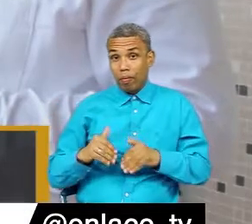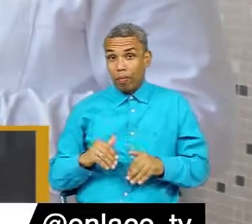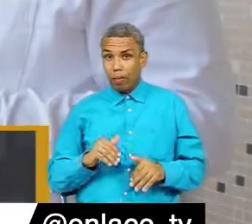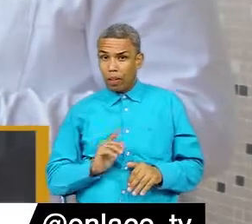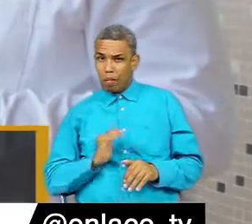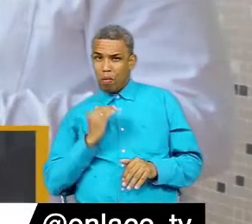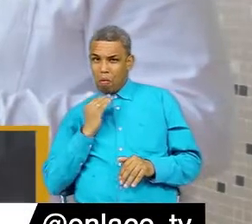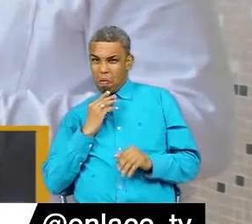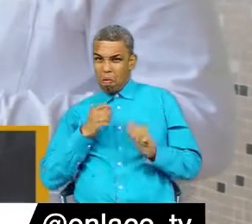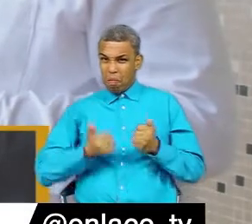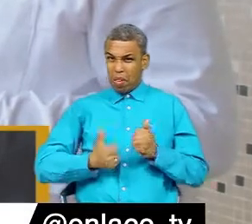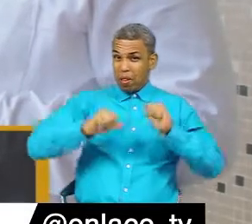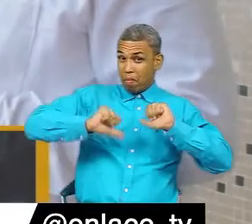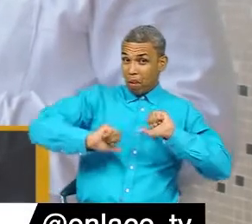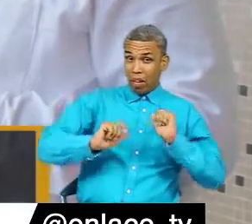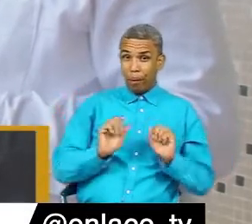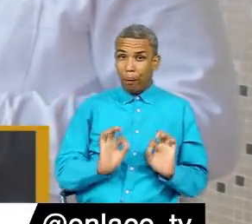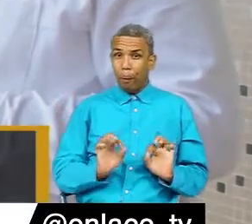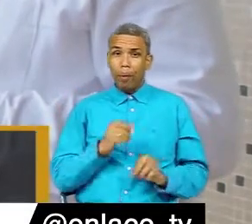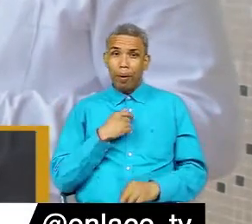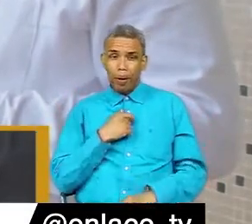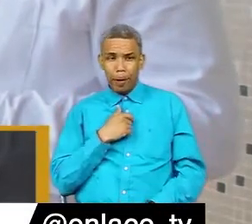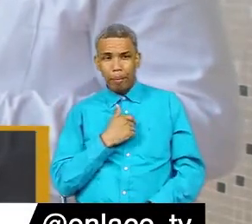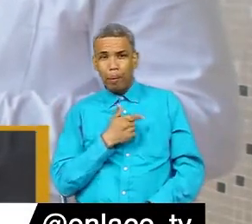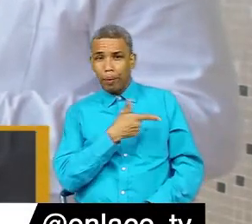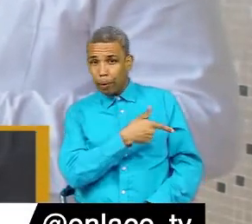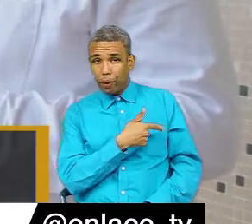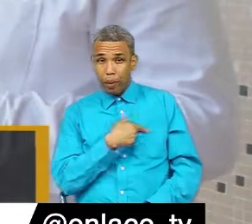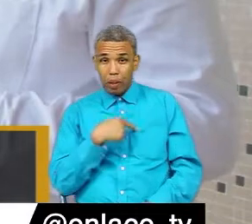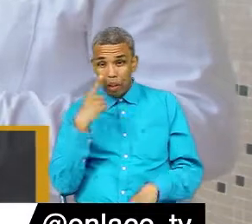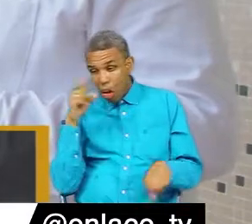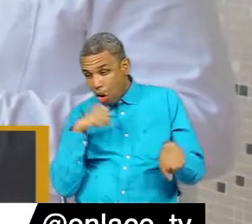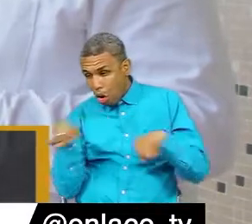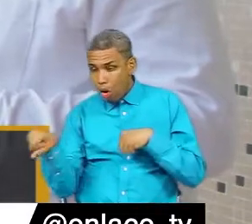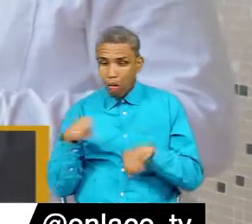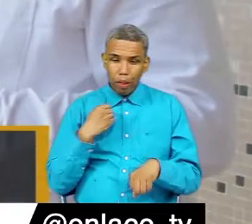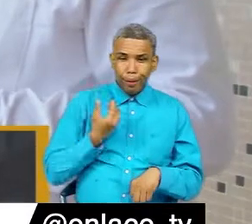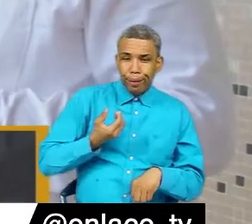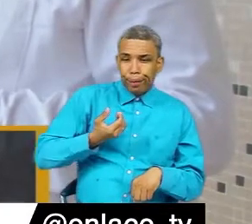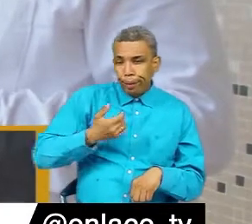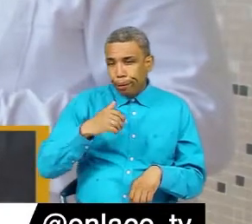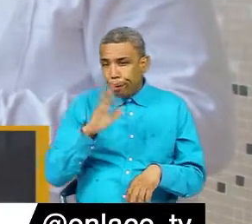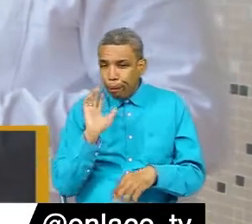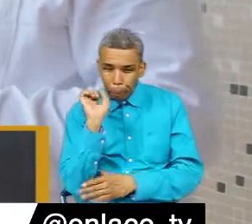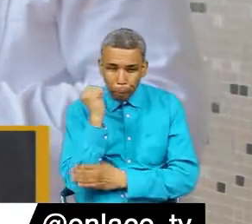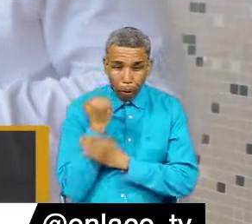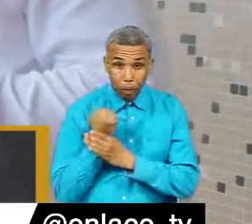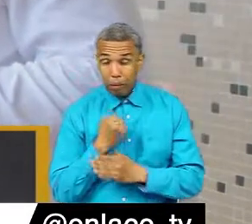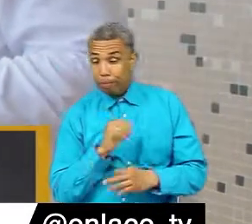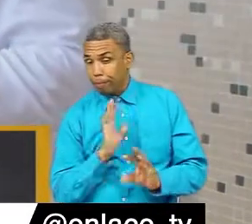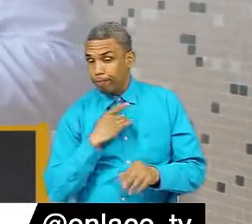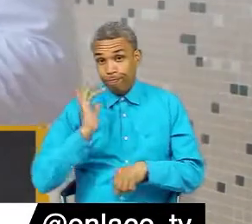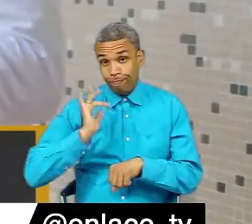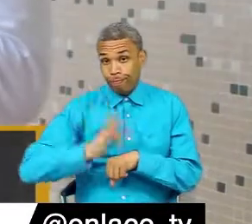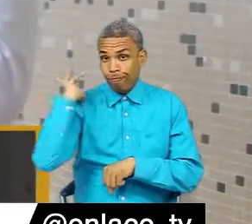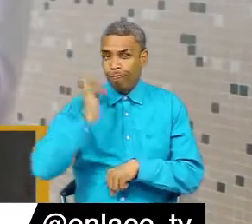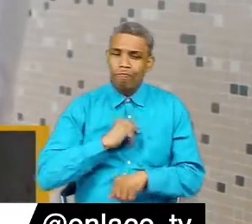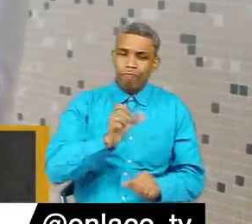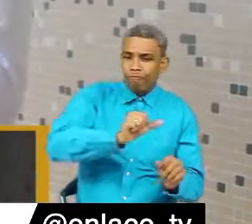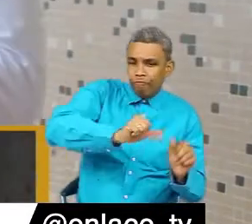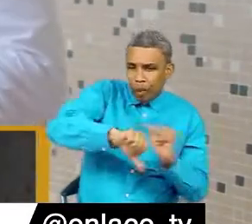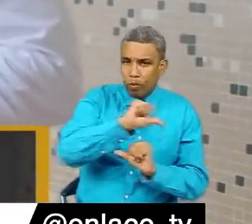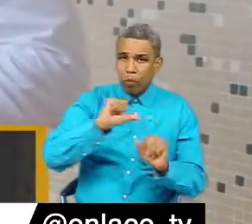y si la evaluación e indica que hay que renovar el equipo, lo haremos sin ninguna contemplación. ¿Piensa finalmente que por ahora